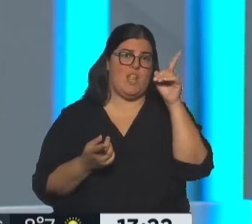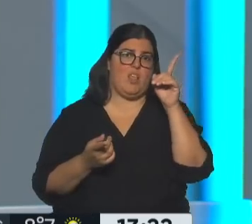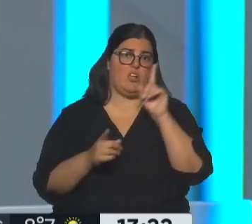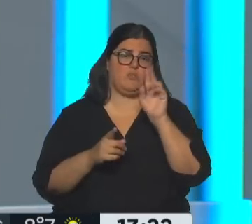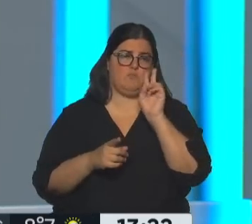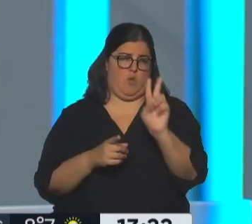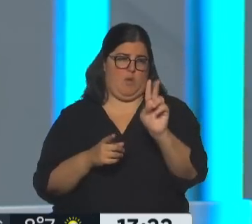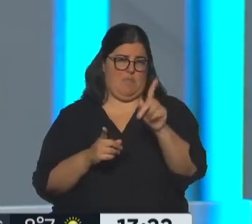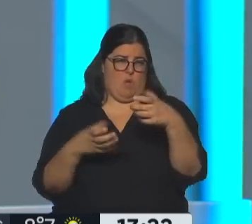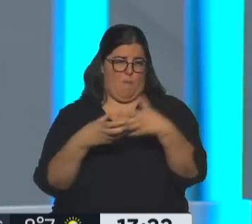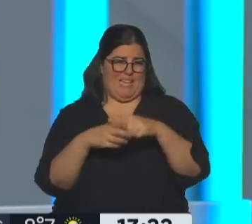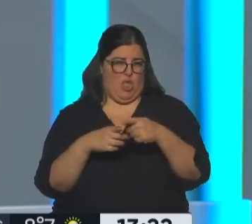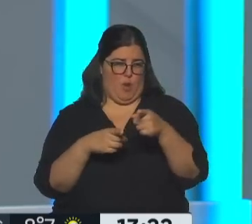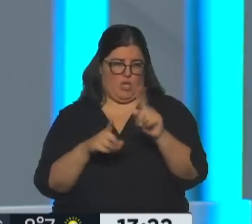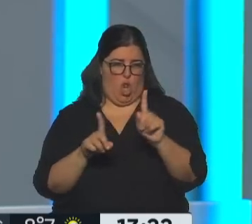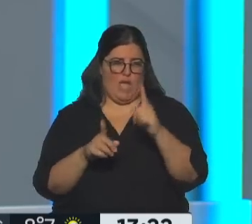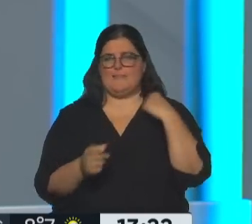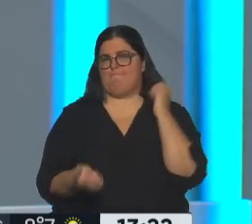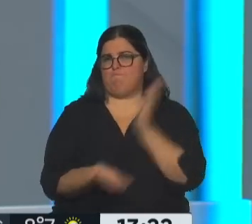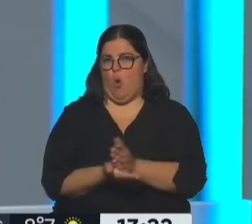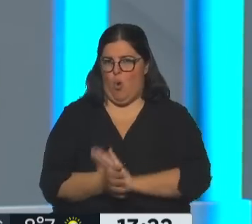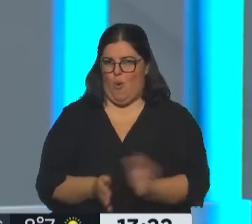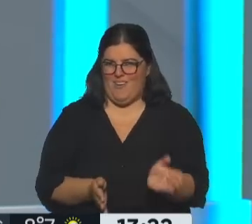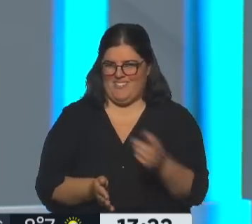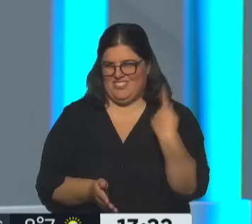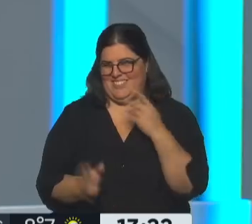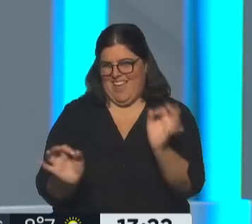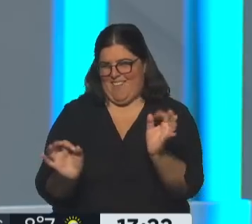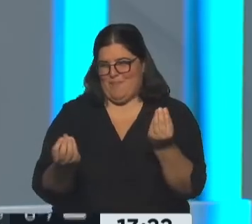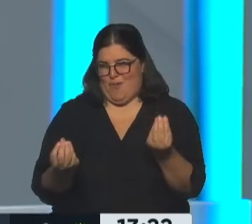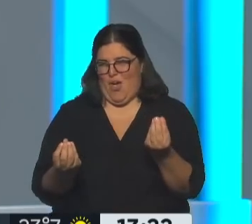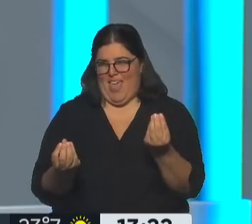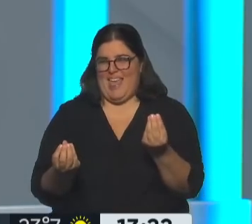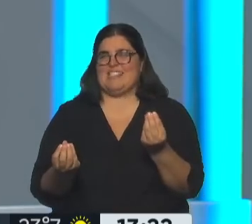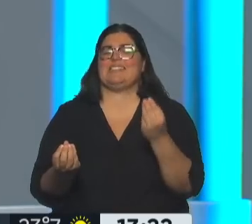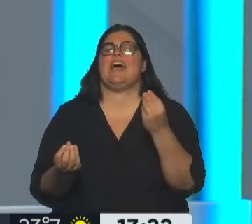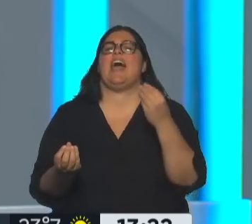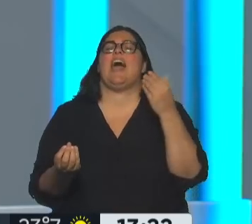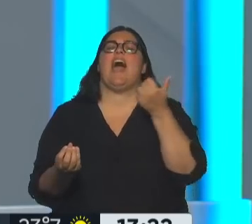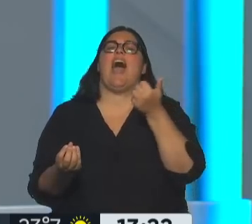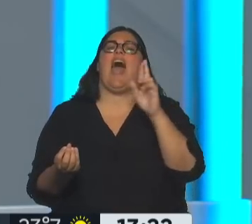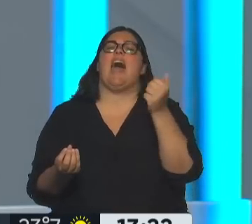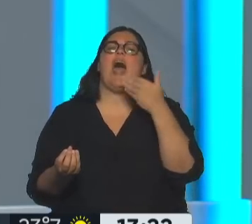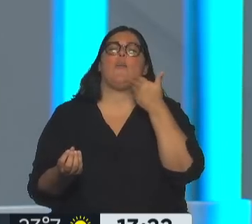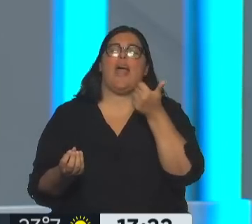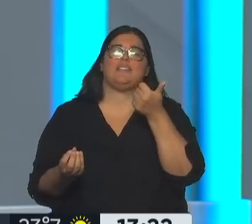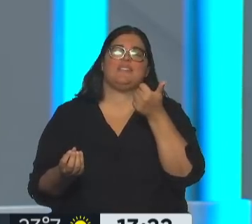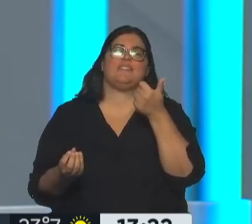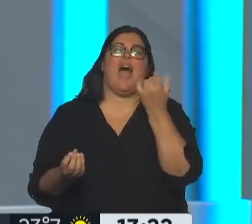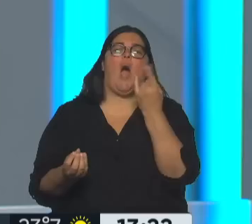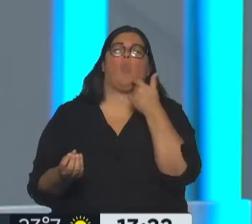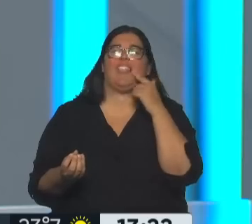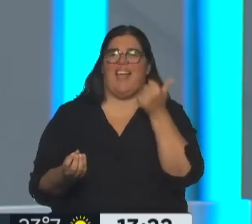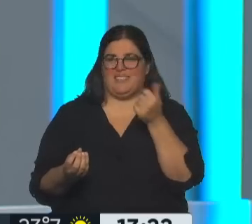si no es del mismo partido, bueno, ya sabemos qué pasa, aunque veamos que después esto con Arabia Saudita u otros países no sucede, y China